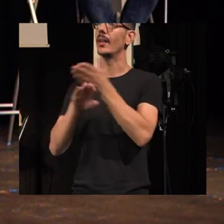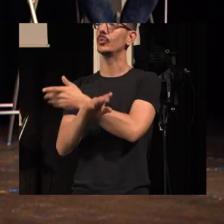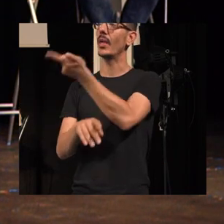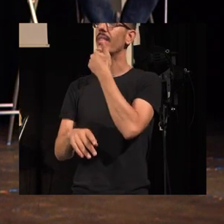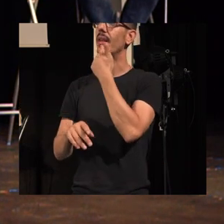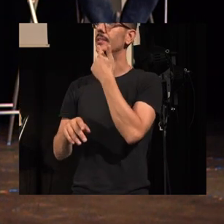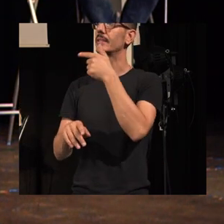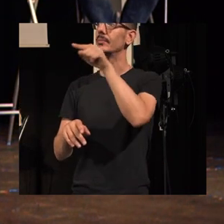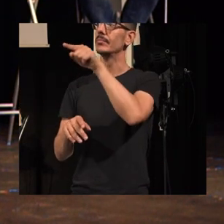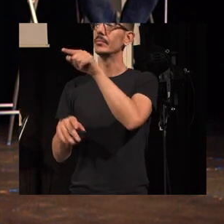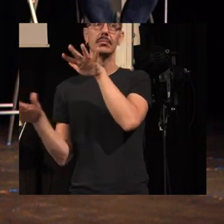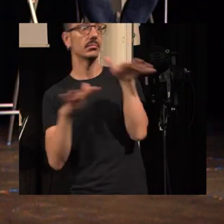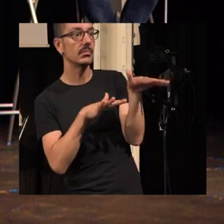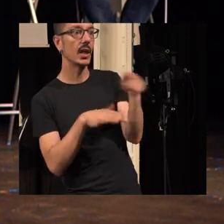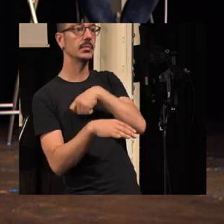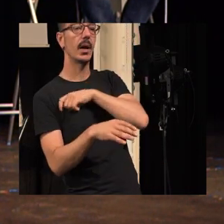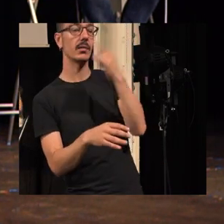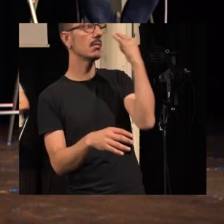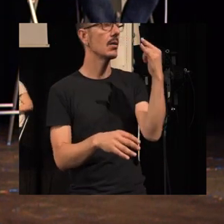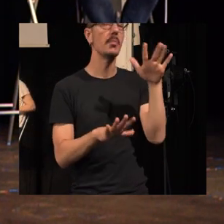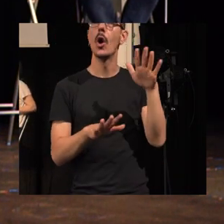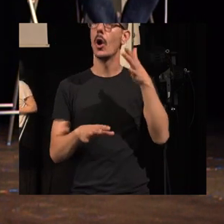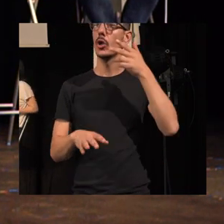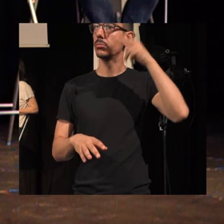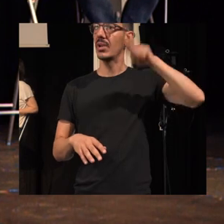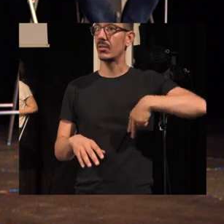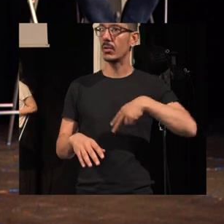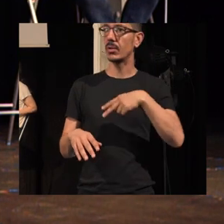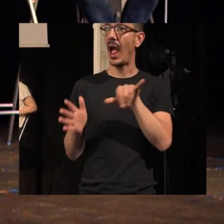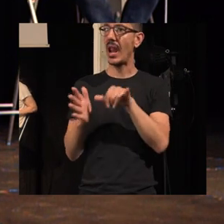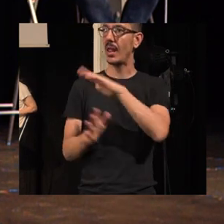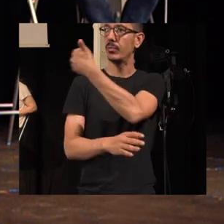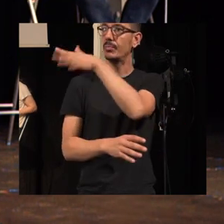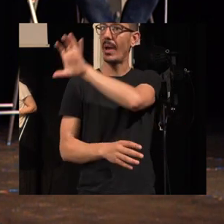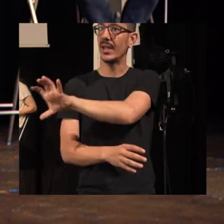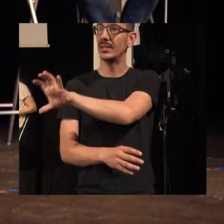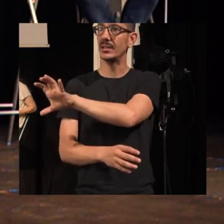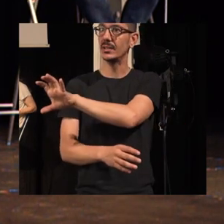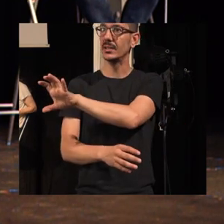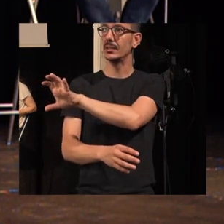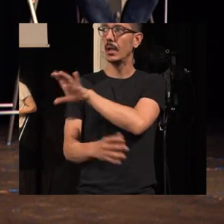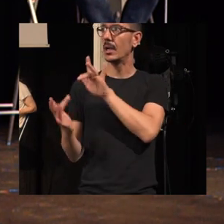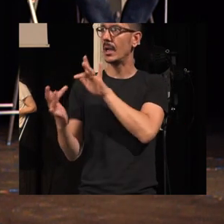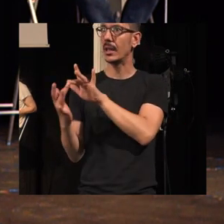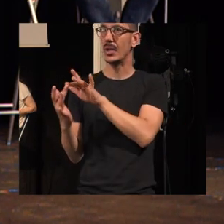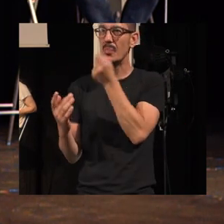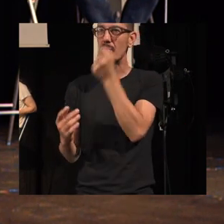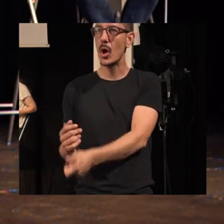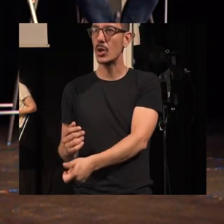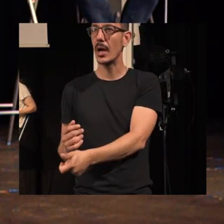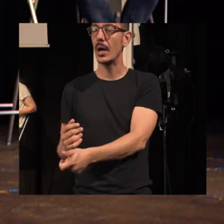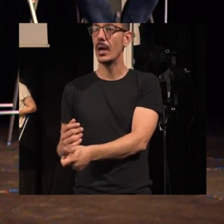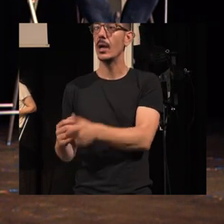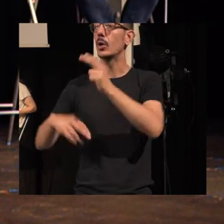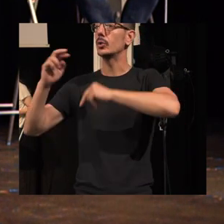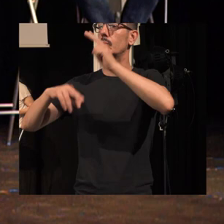poca relación con un país tan próximo geográficamente, a la vez tan diferente en su